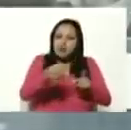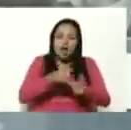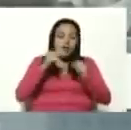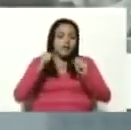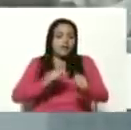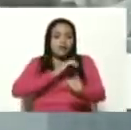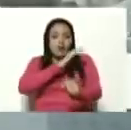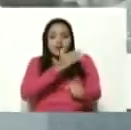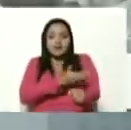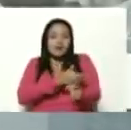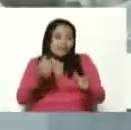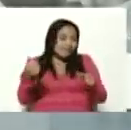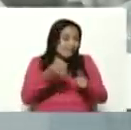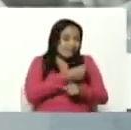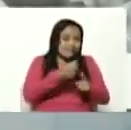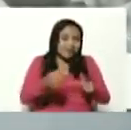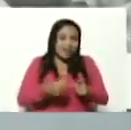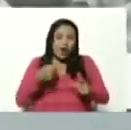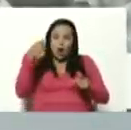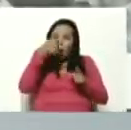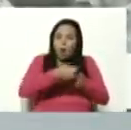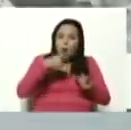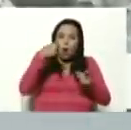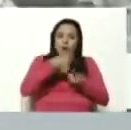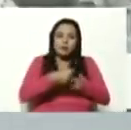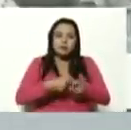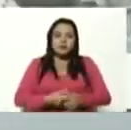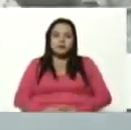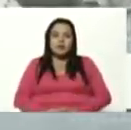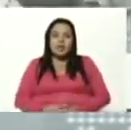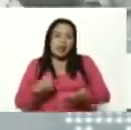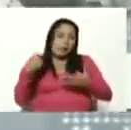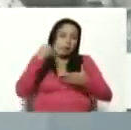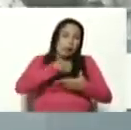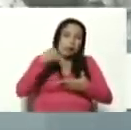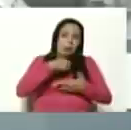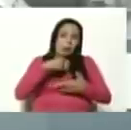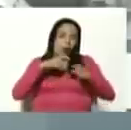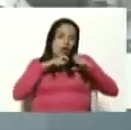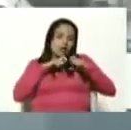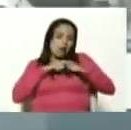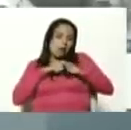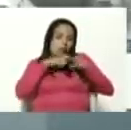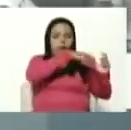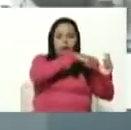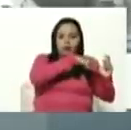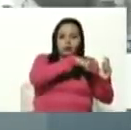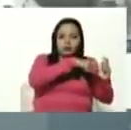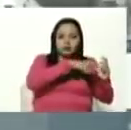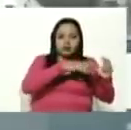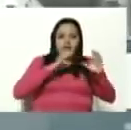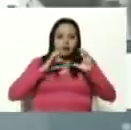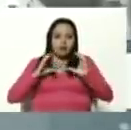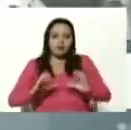brutalmente, y a golpes le desprendieron el corazón del cuerpo.